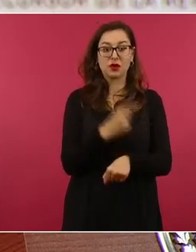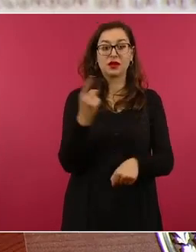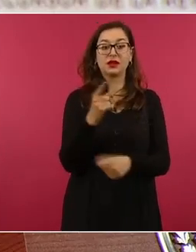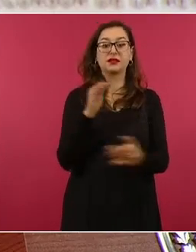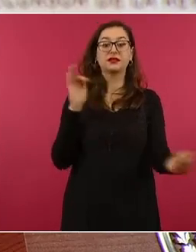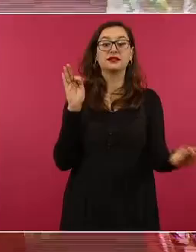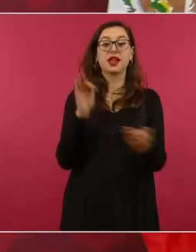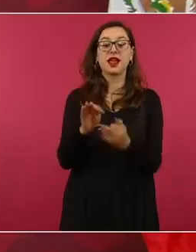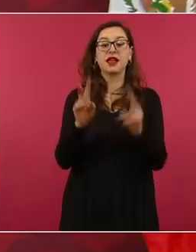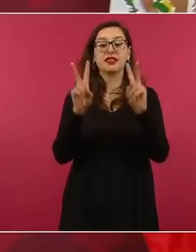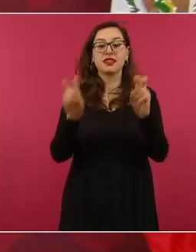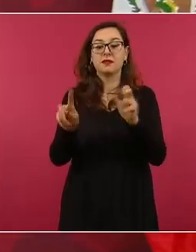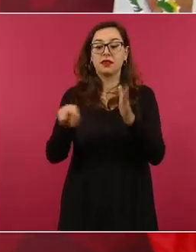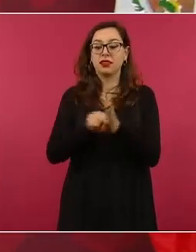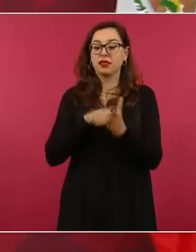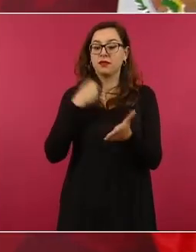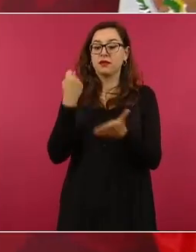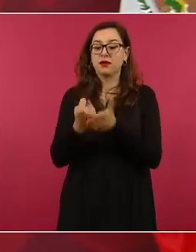Y como